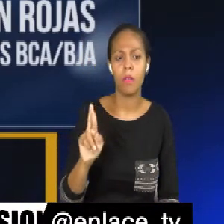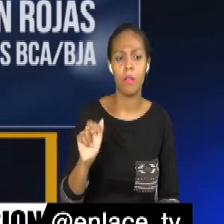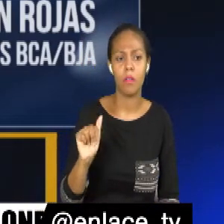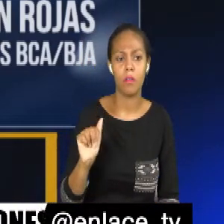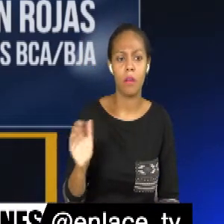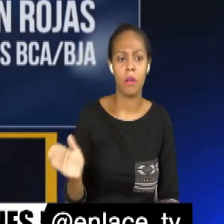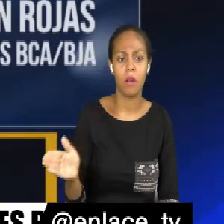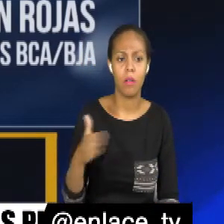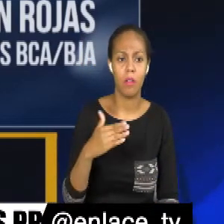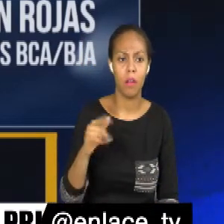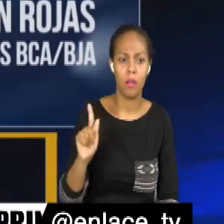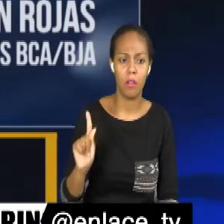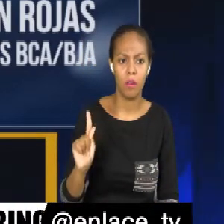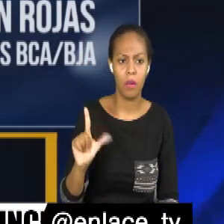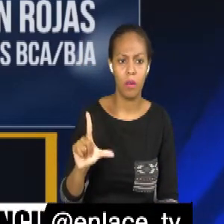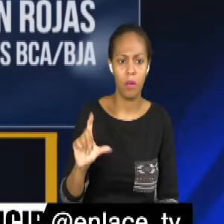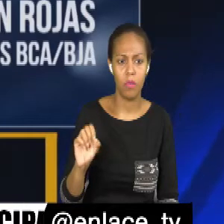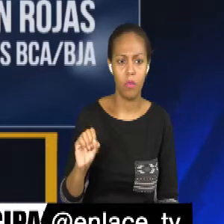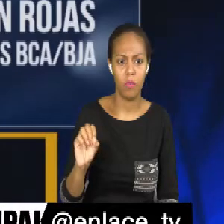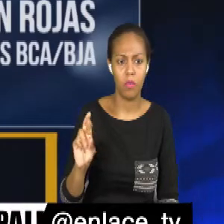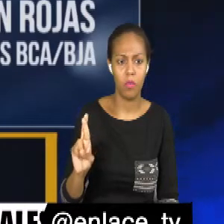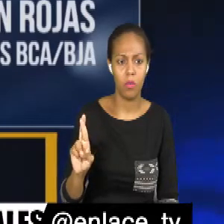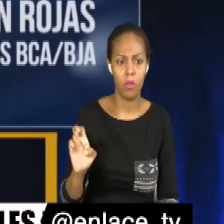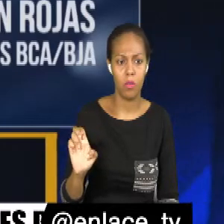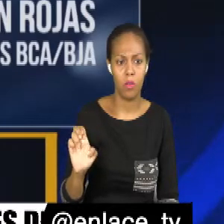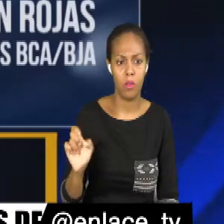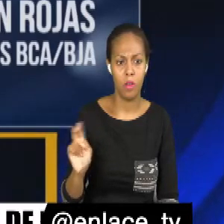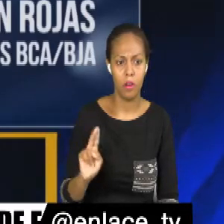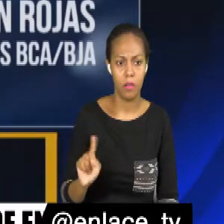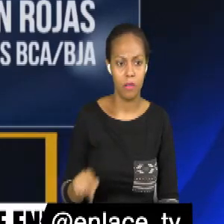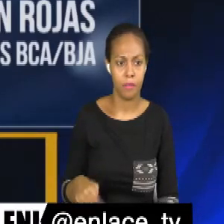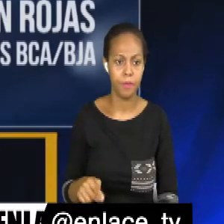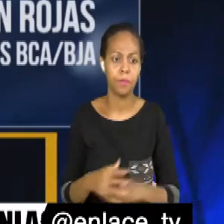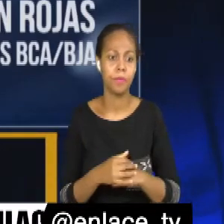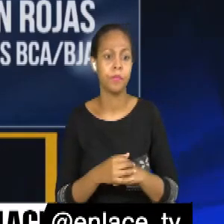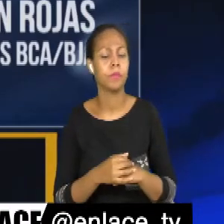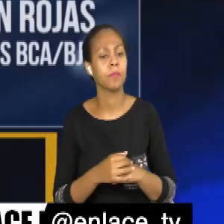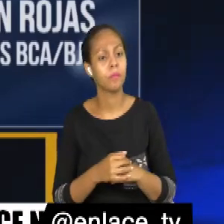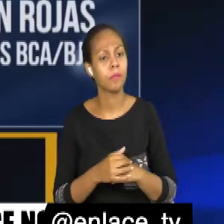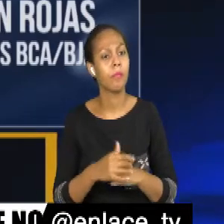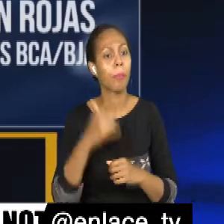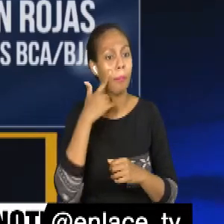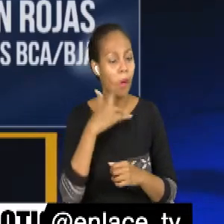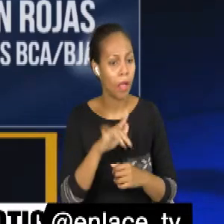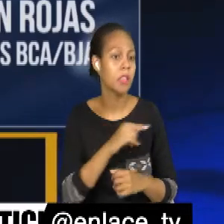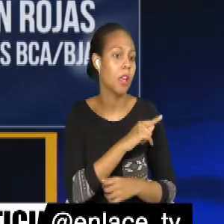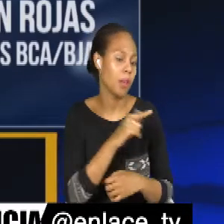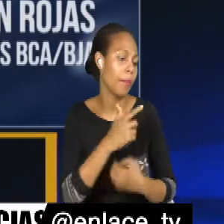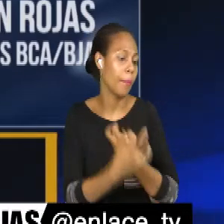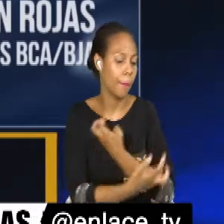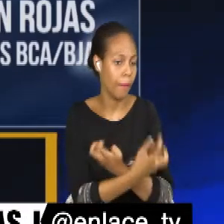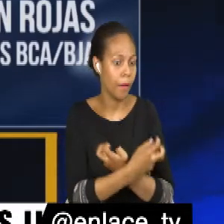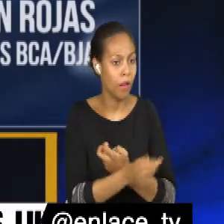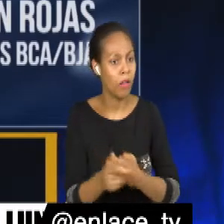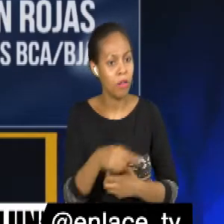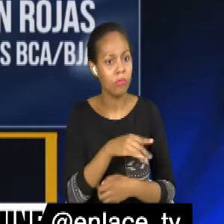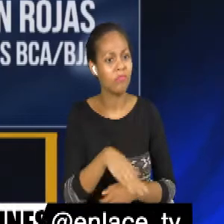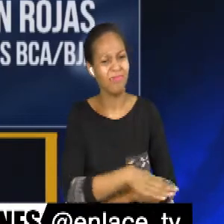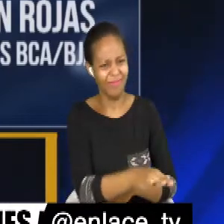una señora delicada de salud por intoxicación, posible raticida. Se envía la ambulancia,